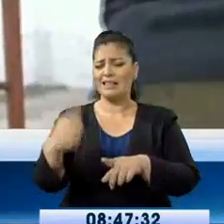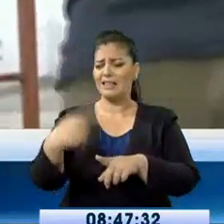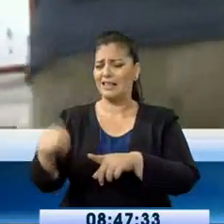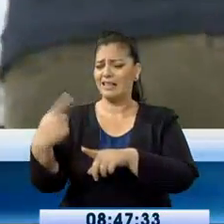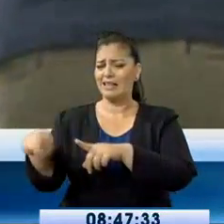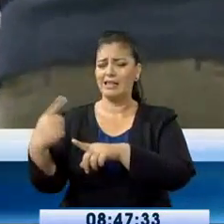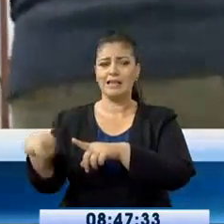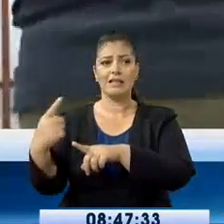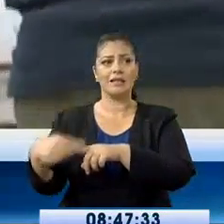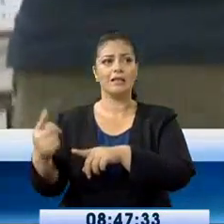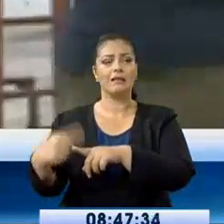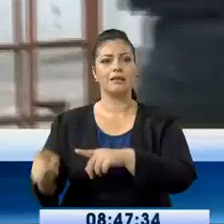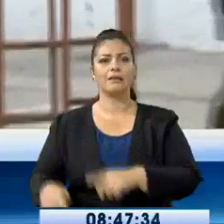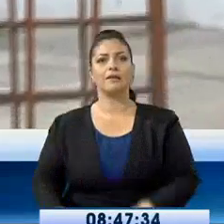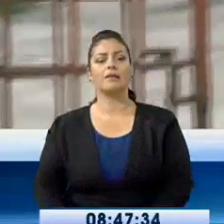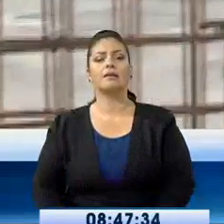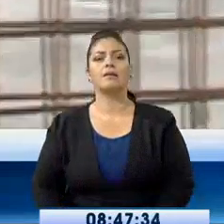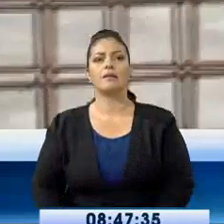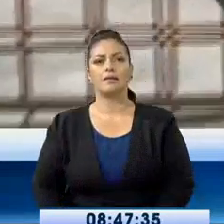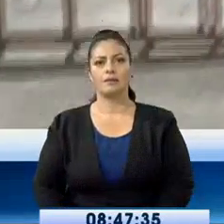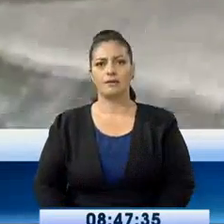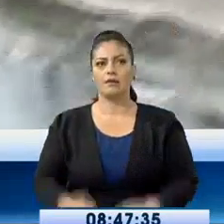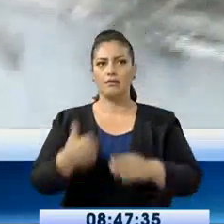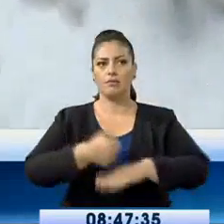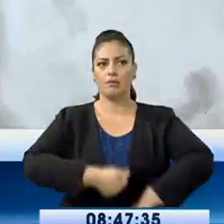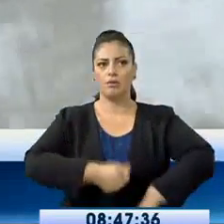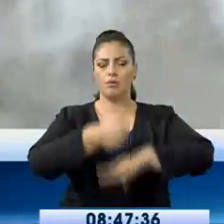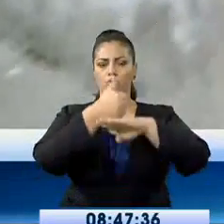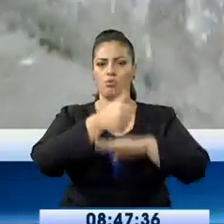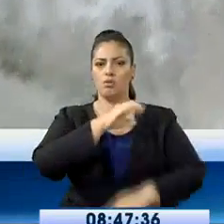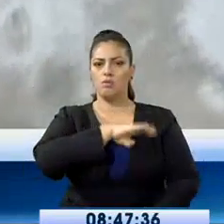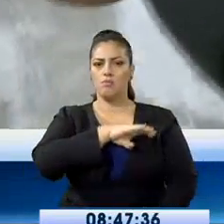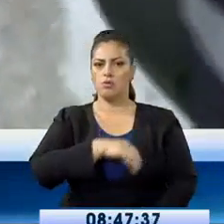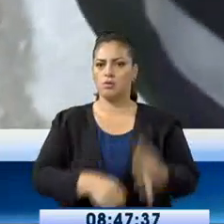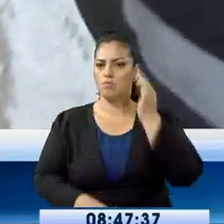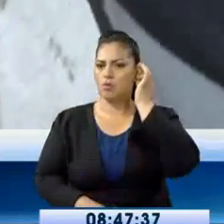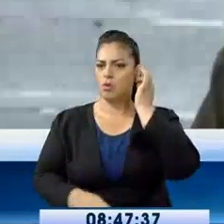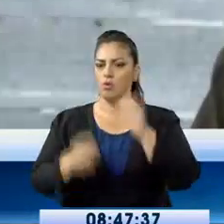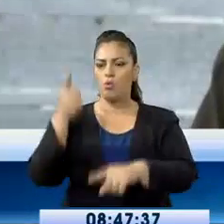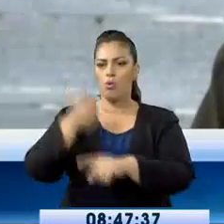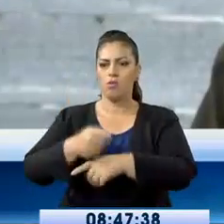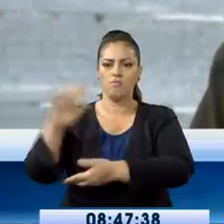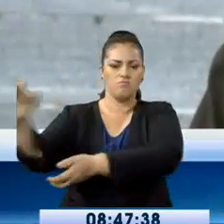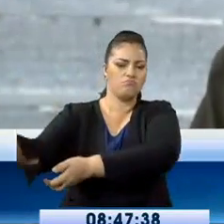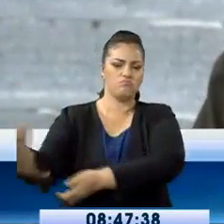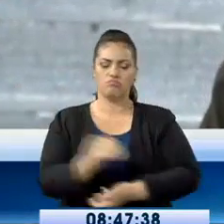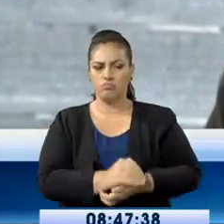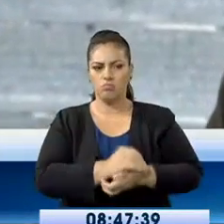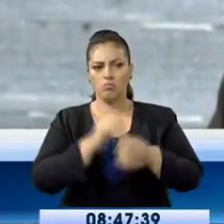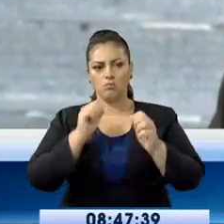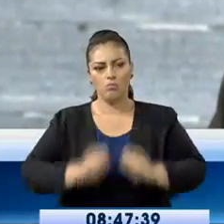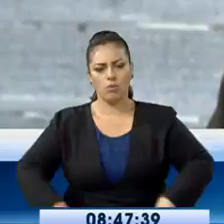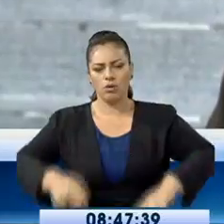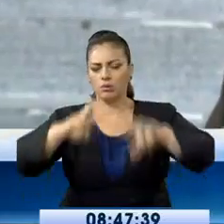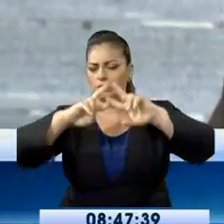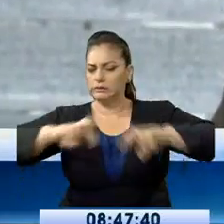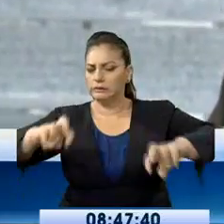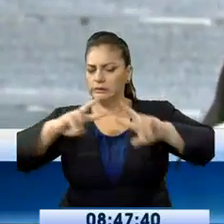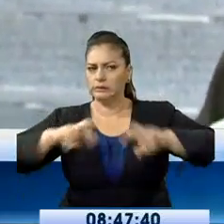entre otros. La comisaria primera de policía ordenó la incautación para fines investigativos. Ingresan